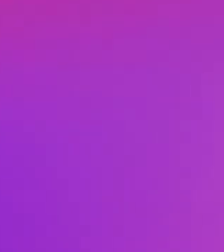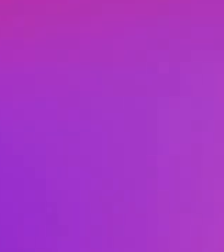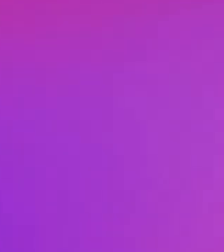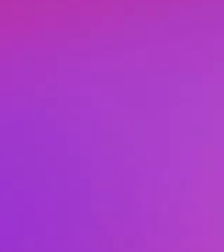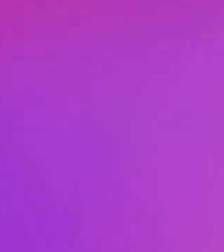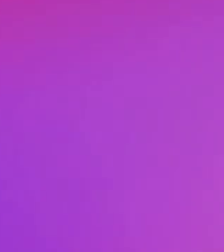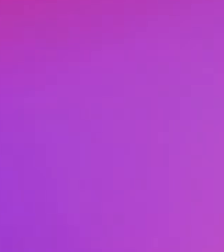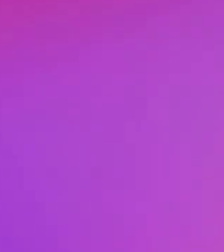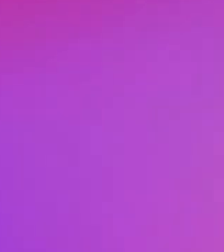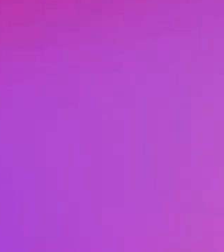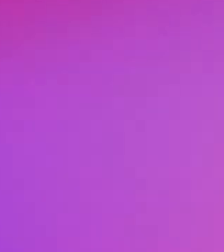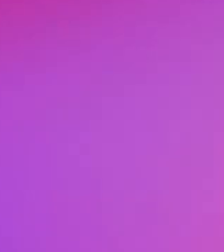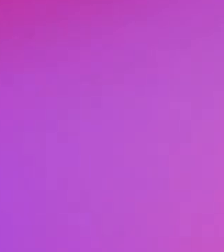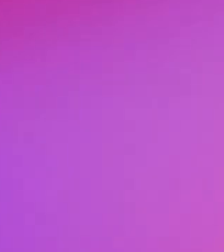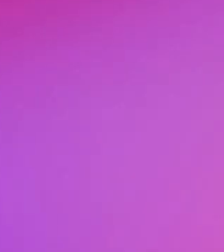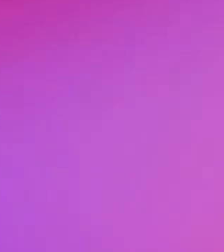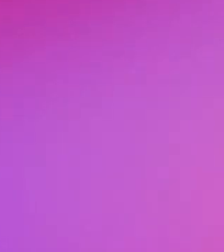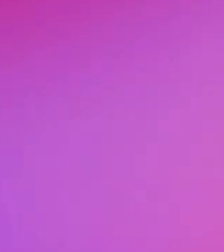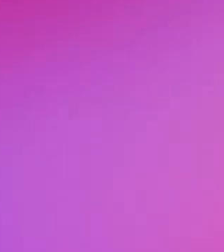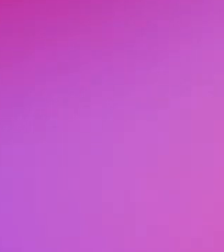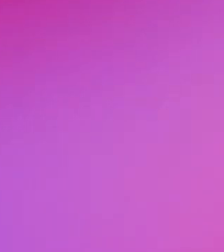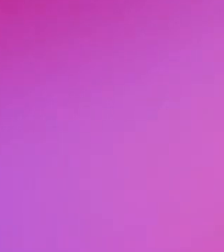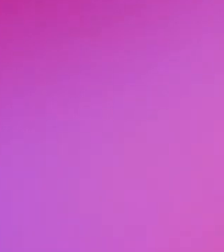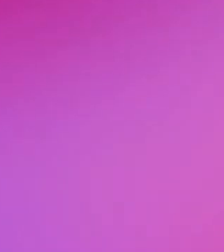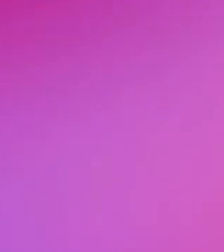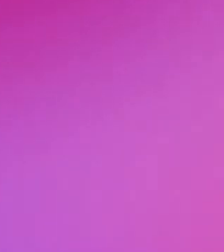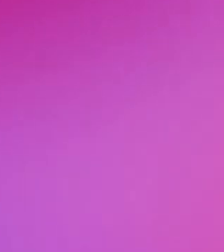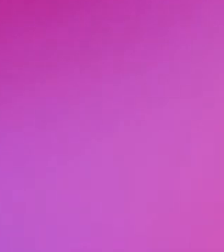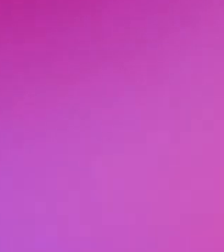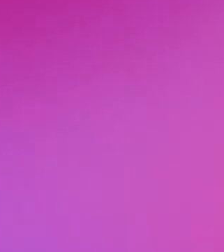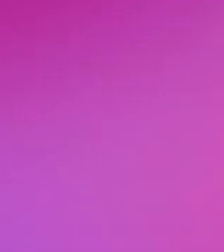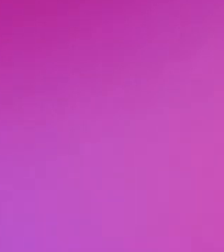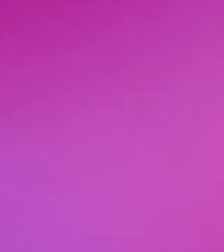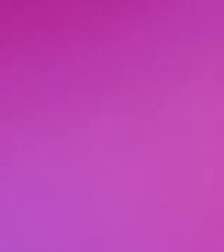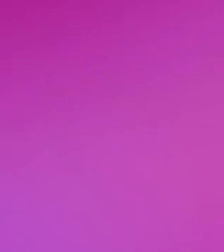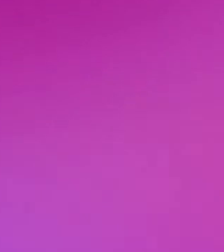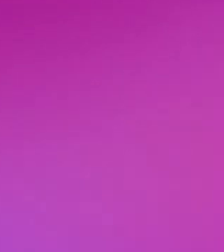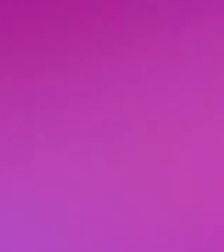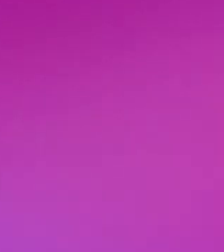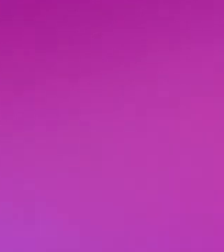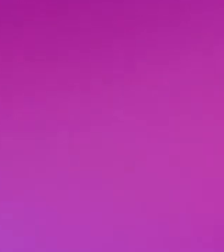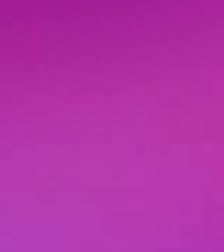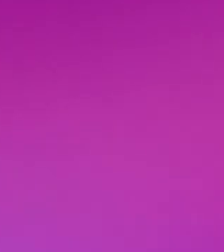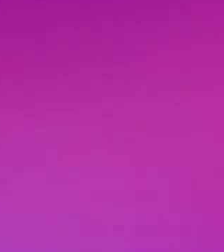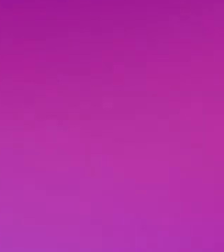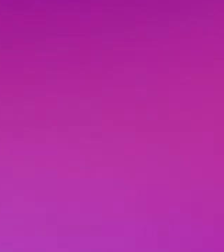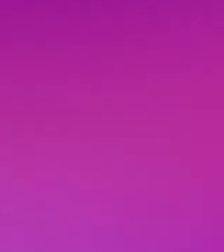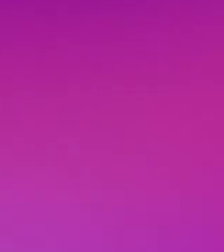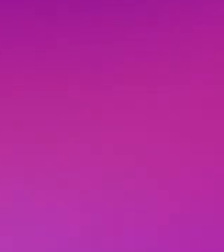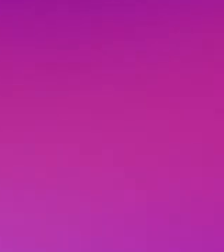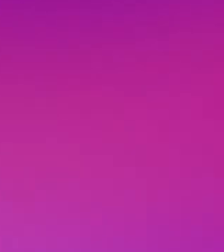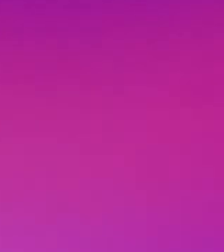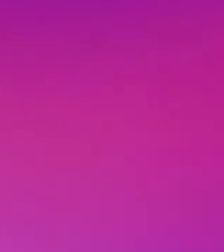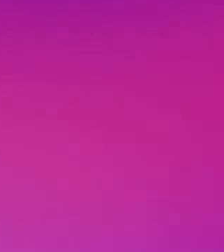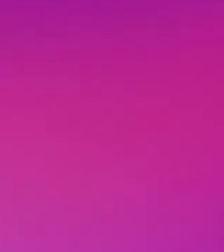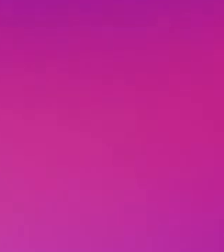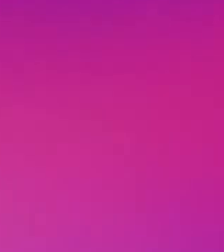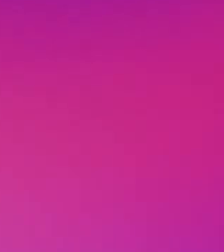Si requieres consultar los libros de texto en versión digital, recuerda que los puedes encontrar en la página